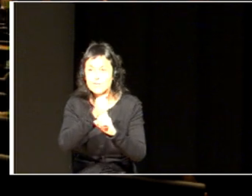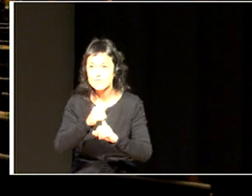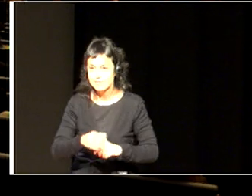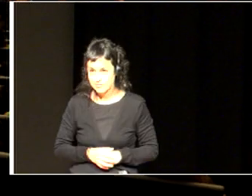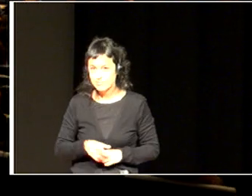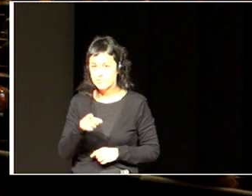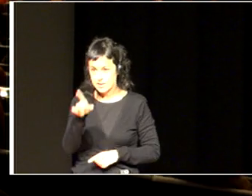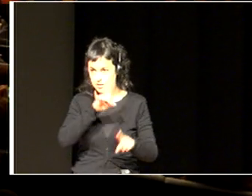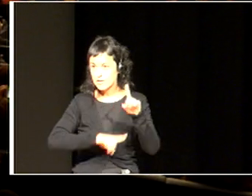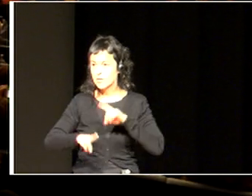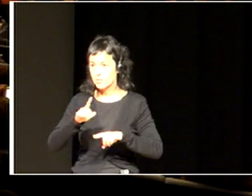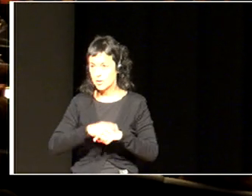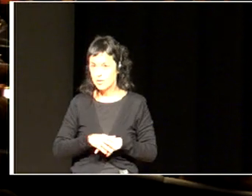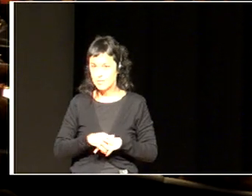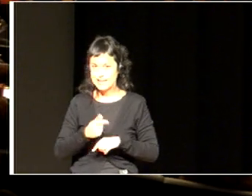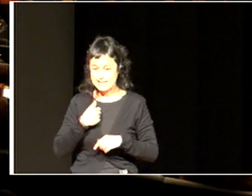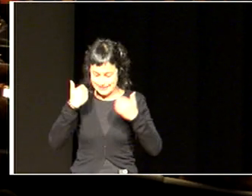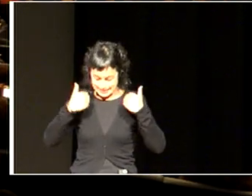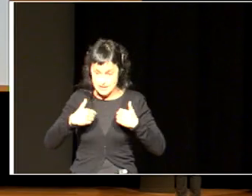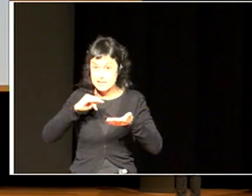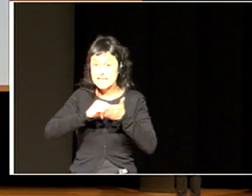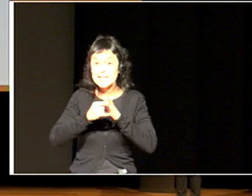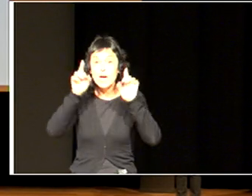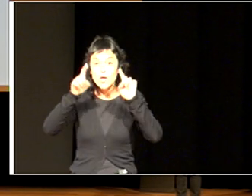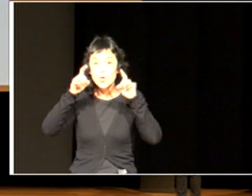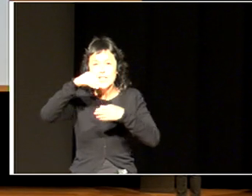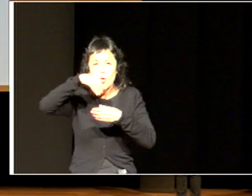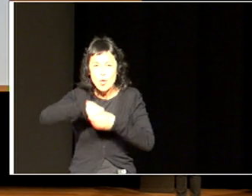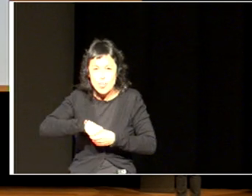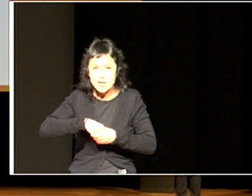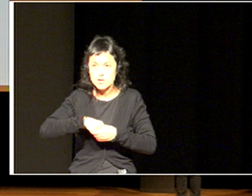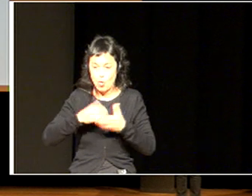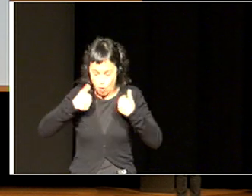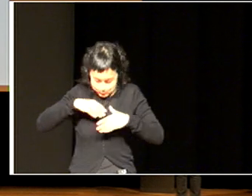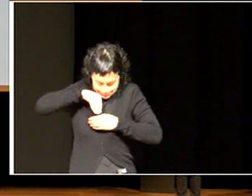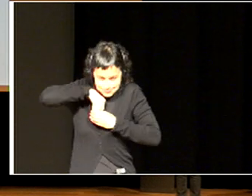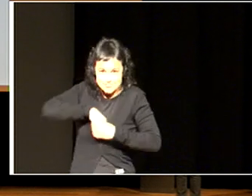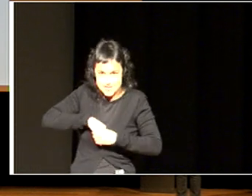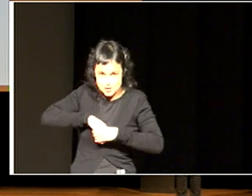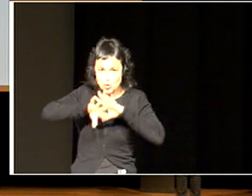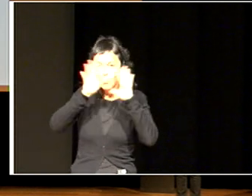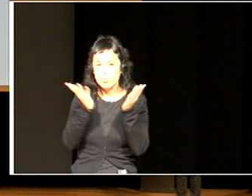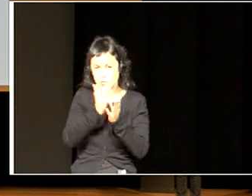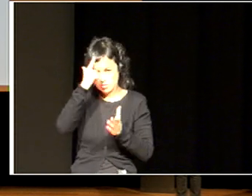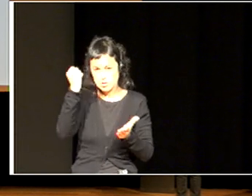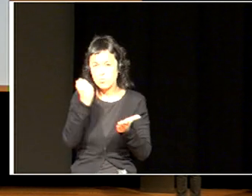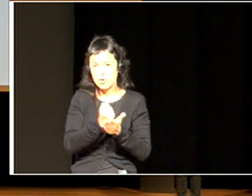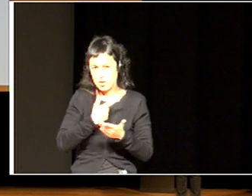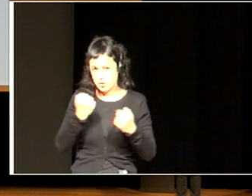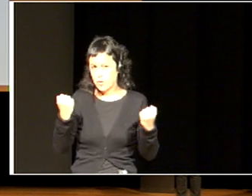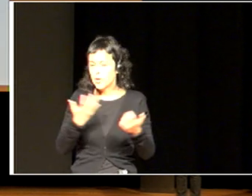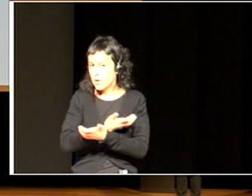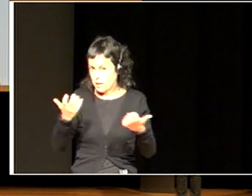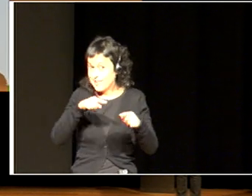tremendo del mundo simbólico que tenemos dentro del sistema educativo porque lo llevamos dentro eso es lo que hay que romper de una